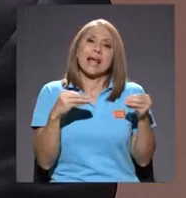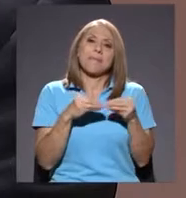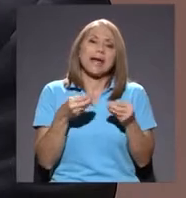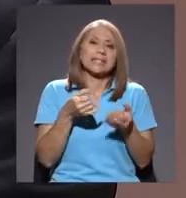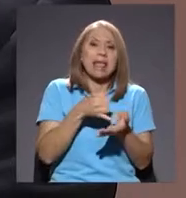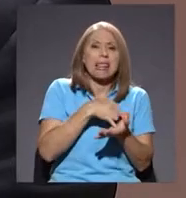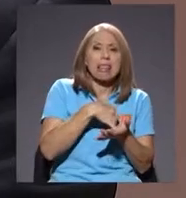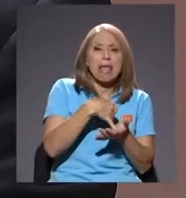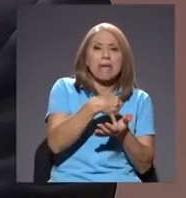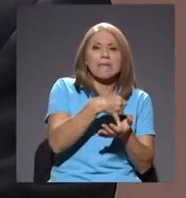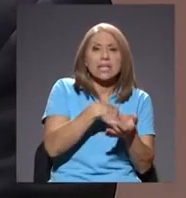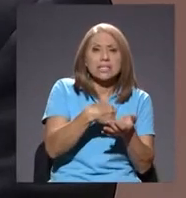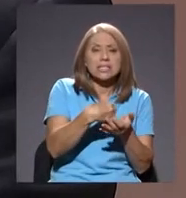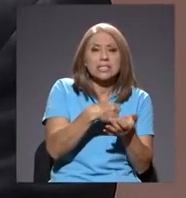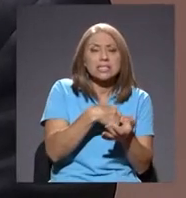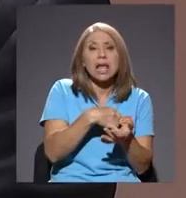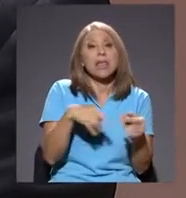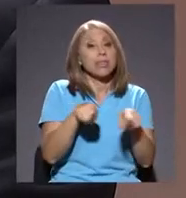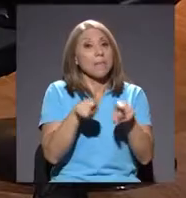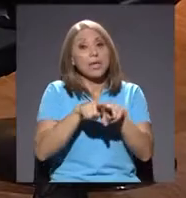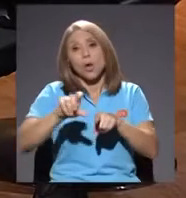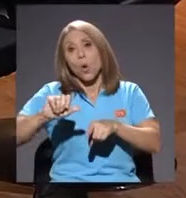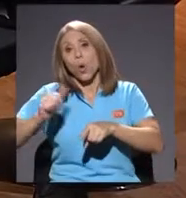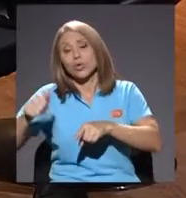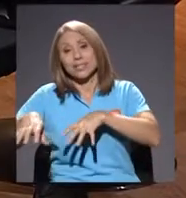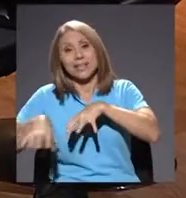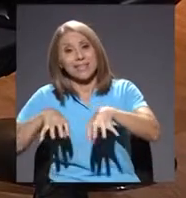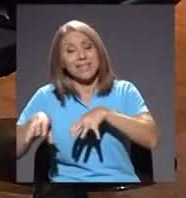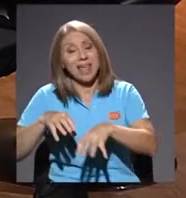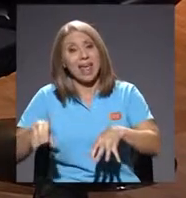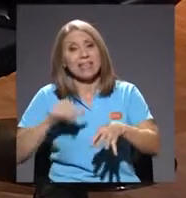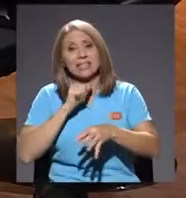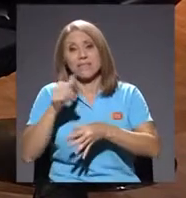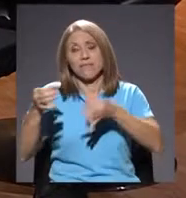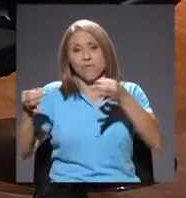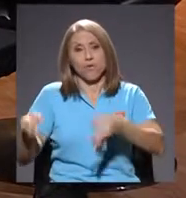sino también otras actividades que son informales en